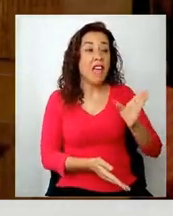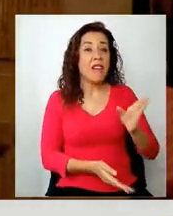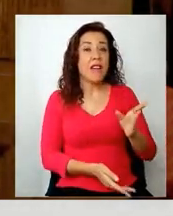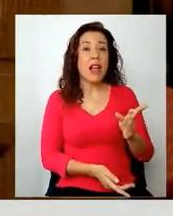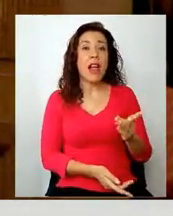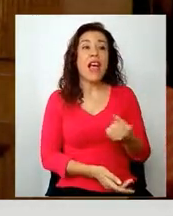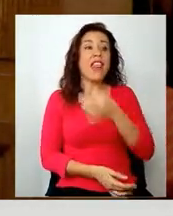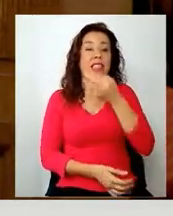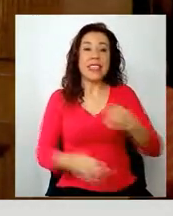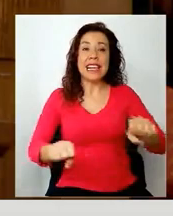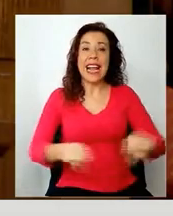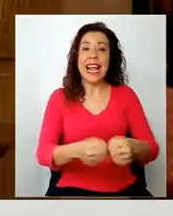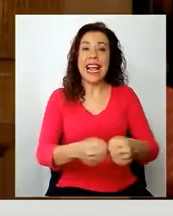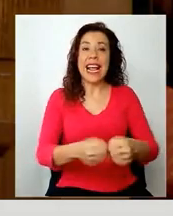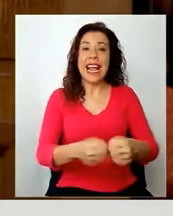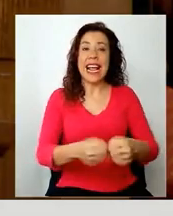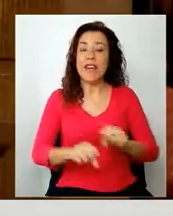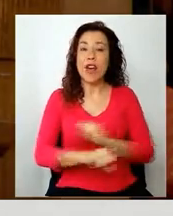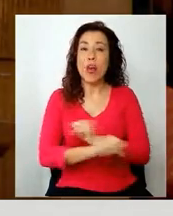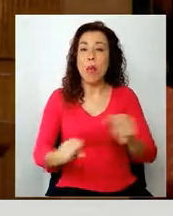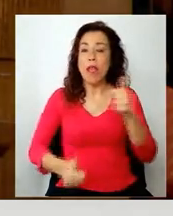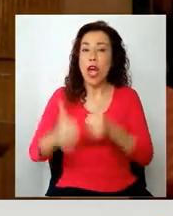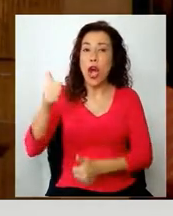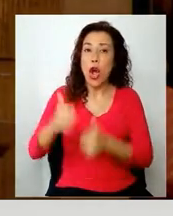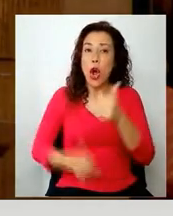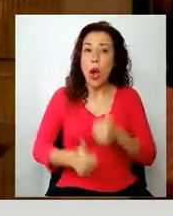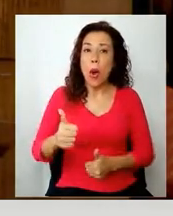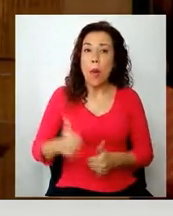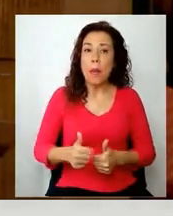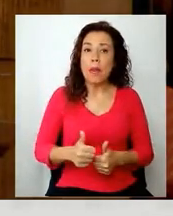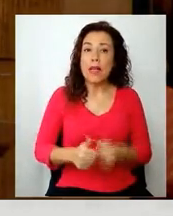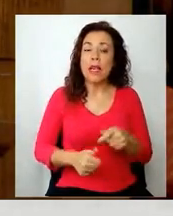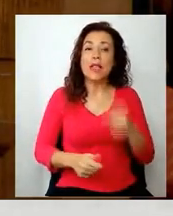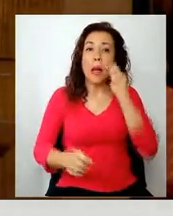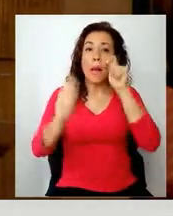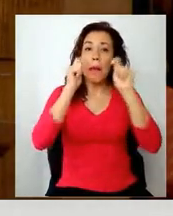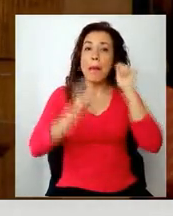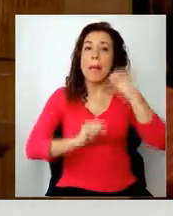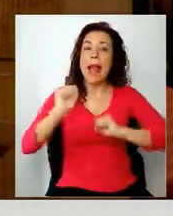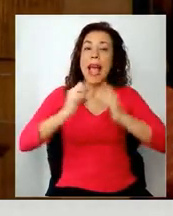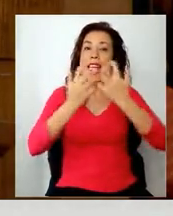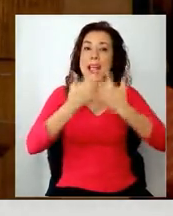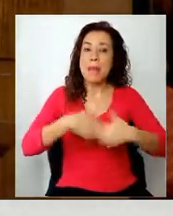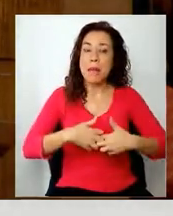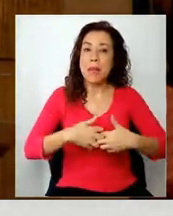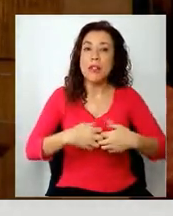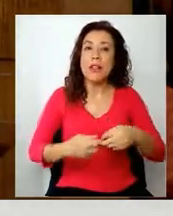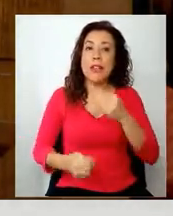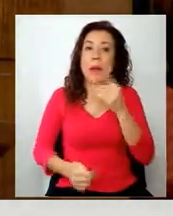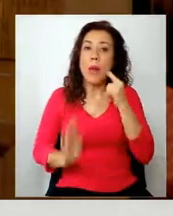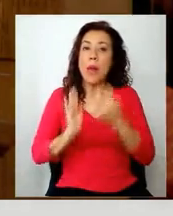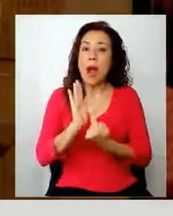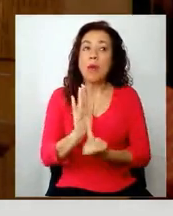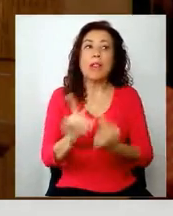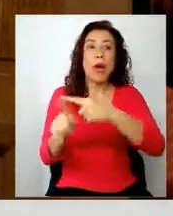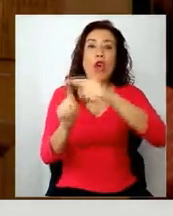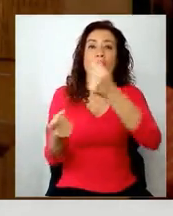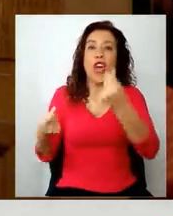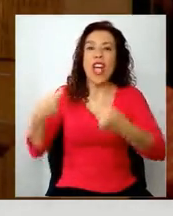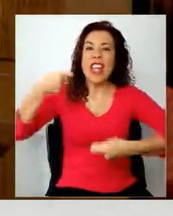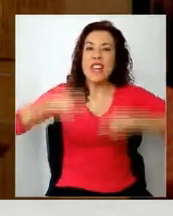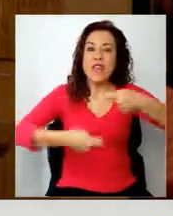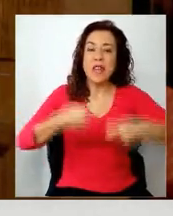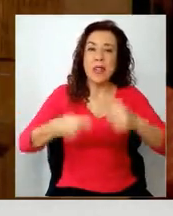en quiebra porque no pueden competir o se extiende el mercado eso es un pedido para la industria en particular sino que también es una señal a unos inversionistas y por lo tanto